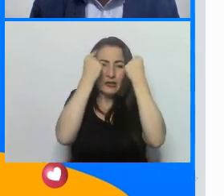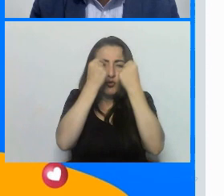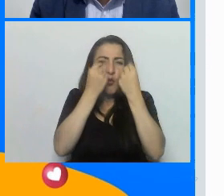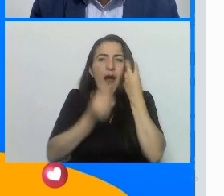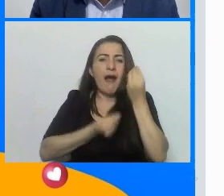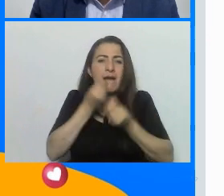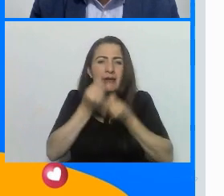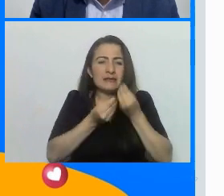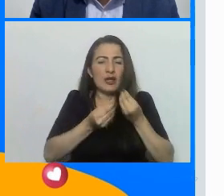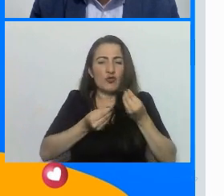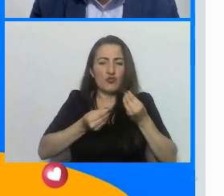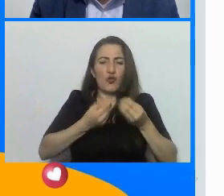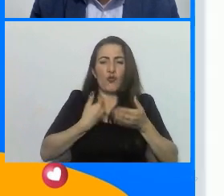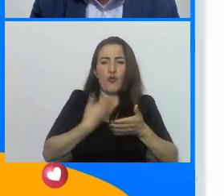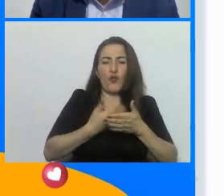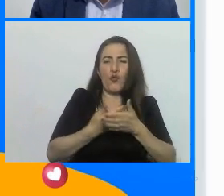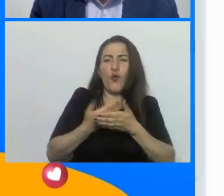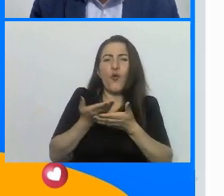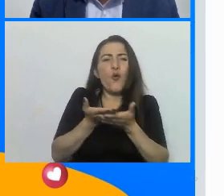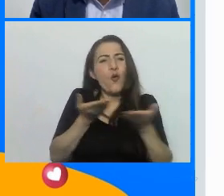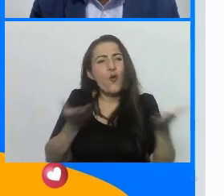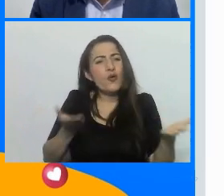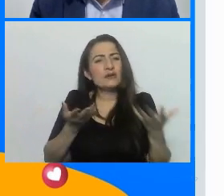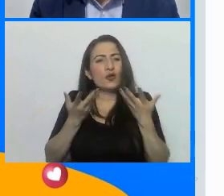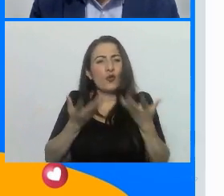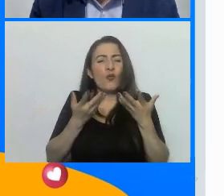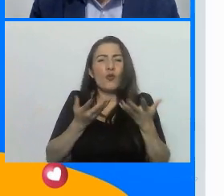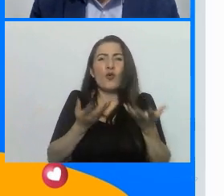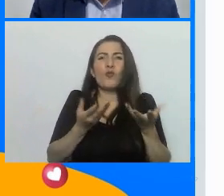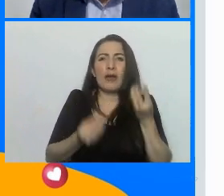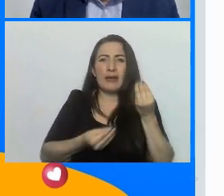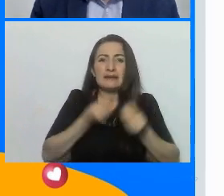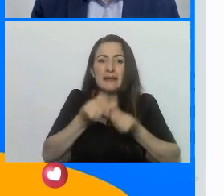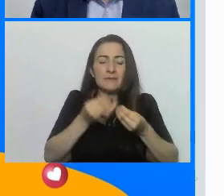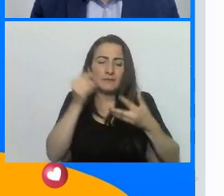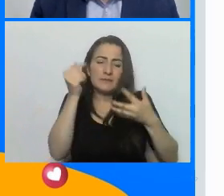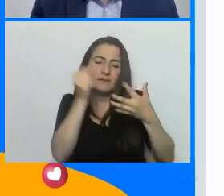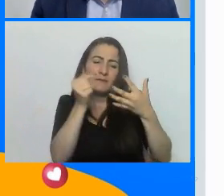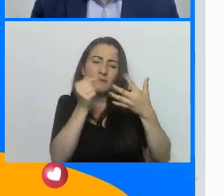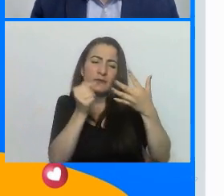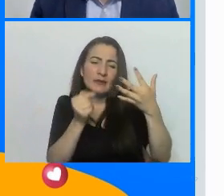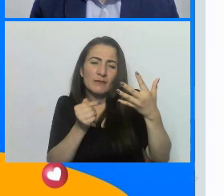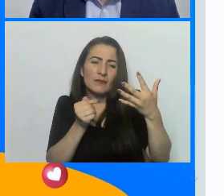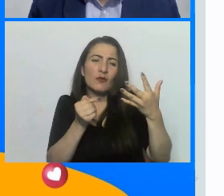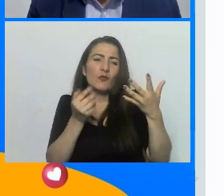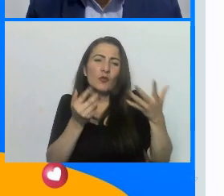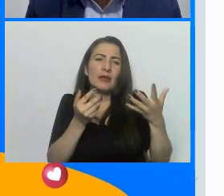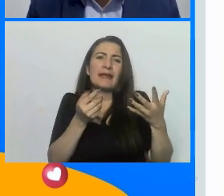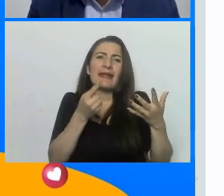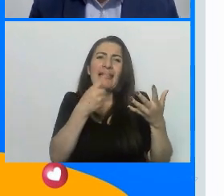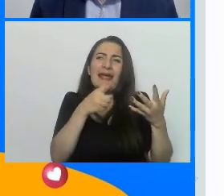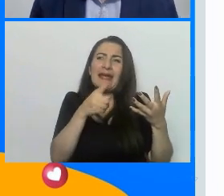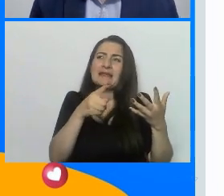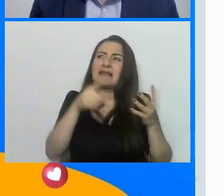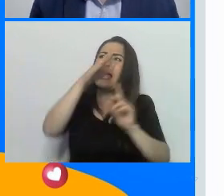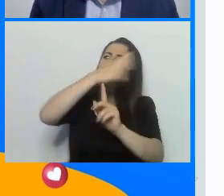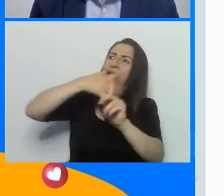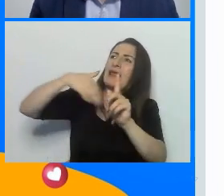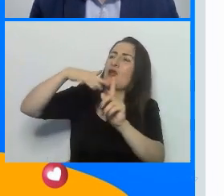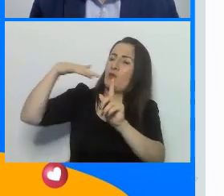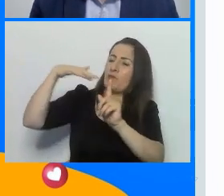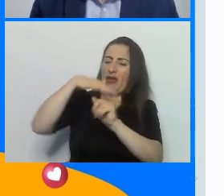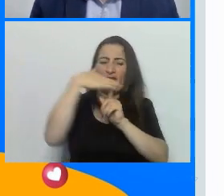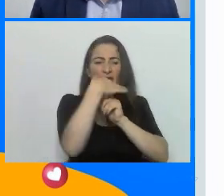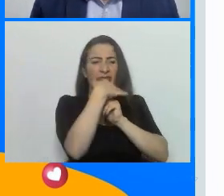buscar justificación en muchas cosas y siempre la determina frente a lo que pasa alrededor.